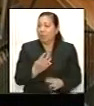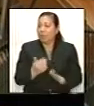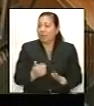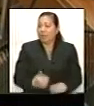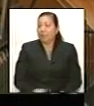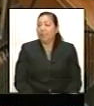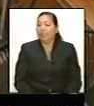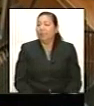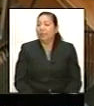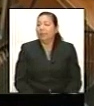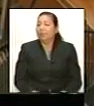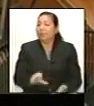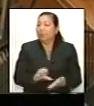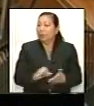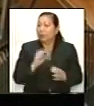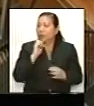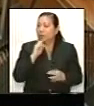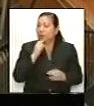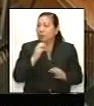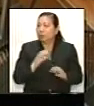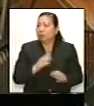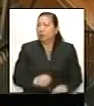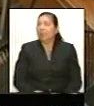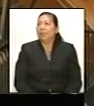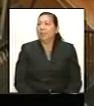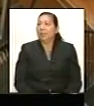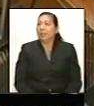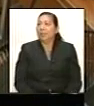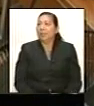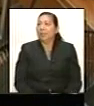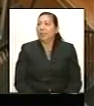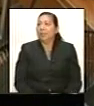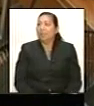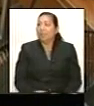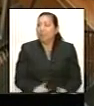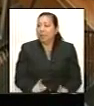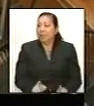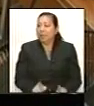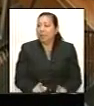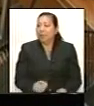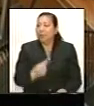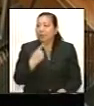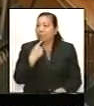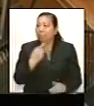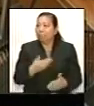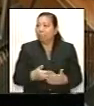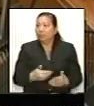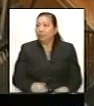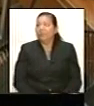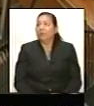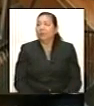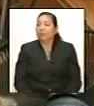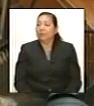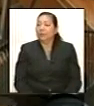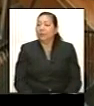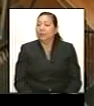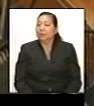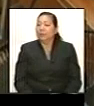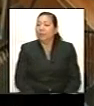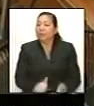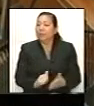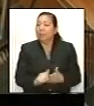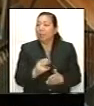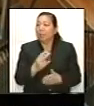346 Centros de Emergencia Mujer. Uno de ellos, estamos como piloto, ha iniciado un hospital en Piura, en el distrito que